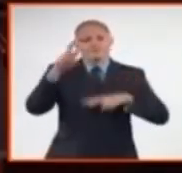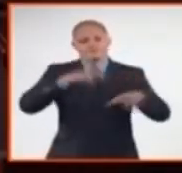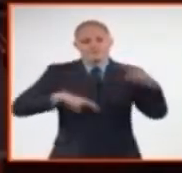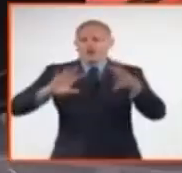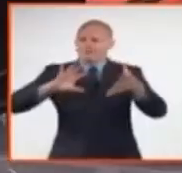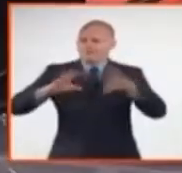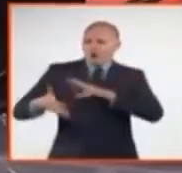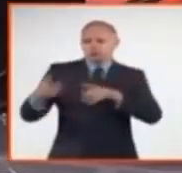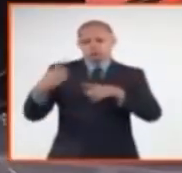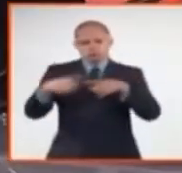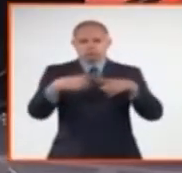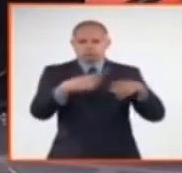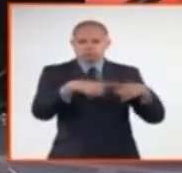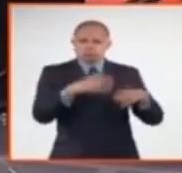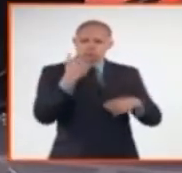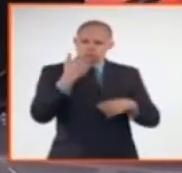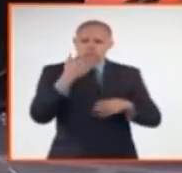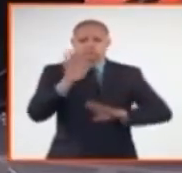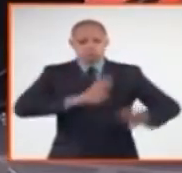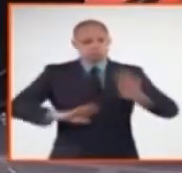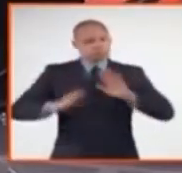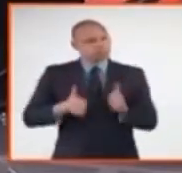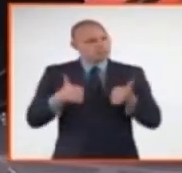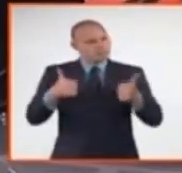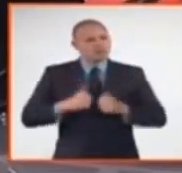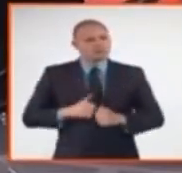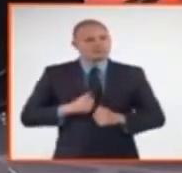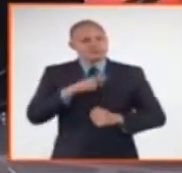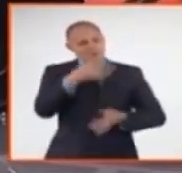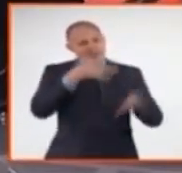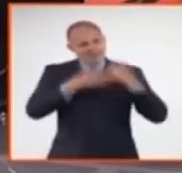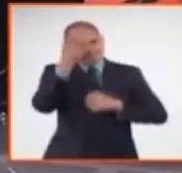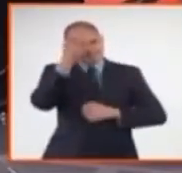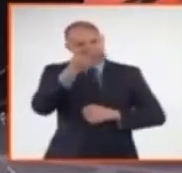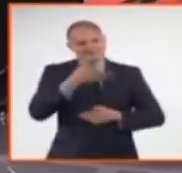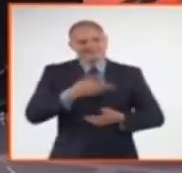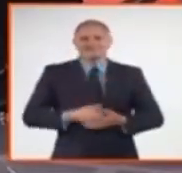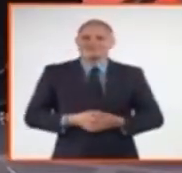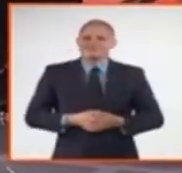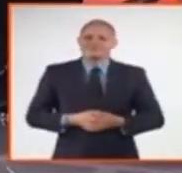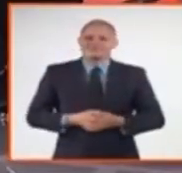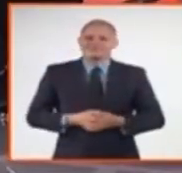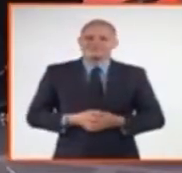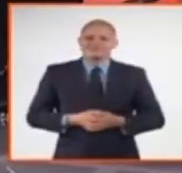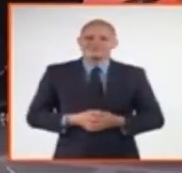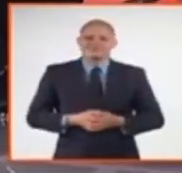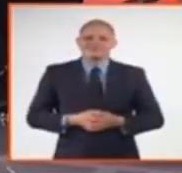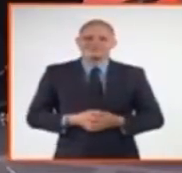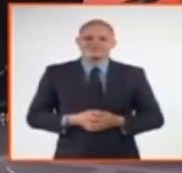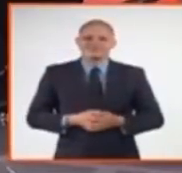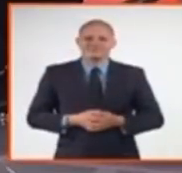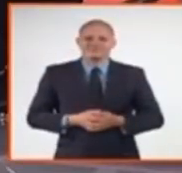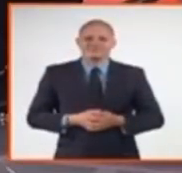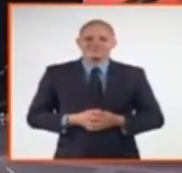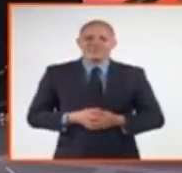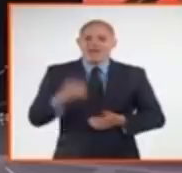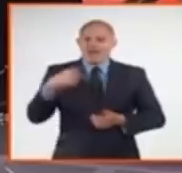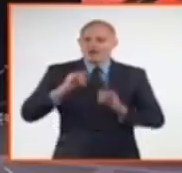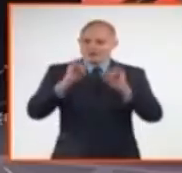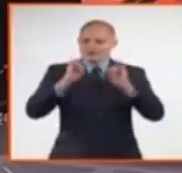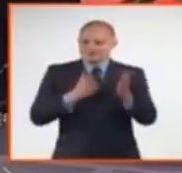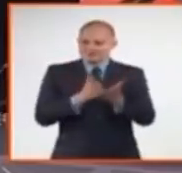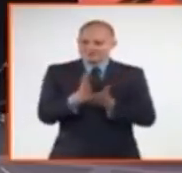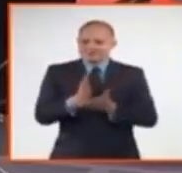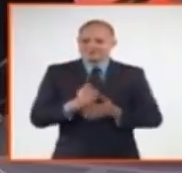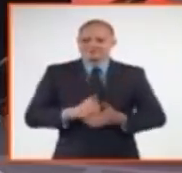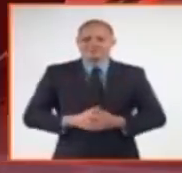posibilidades para el desarrollo gracias marta por esta por esta información para todo nuestro nuestro pueblo y siga con nosotros acá en la mesa